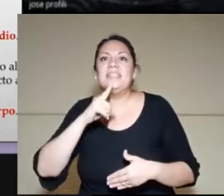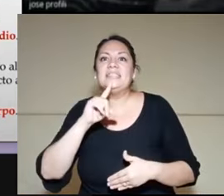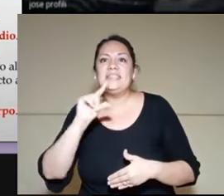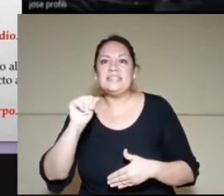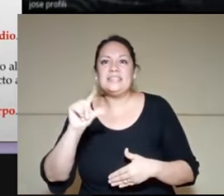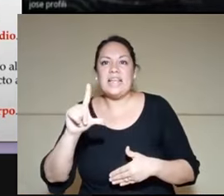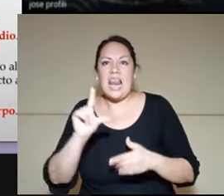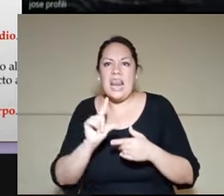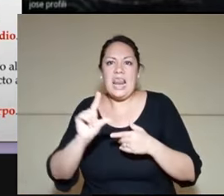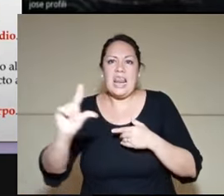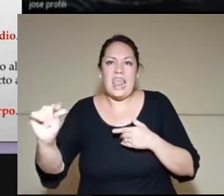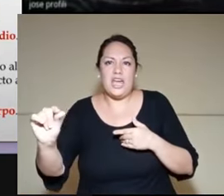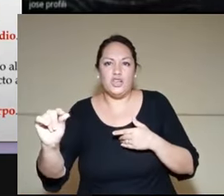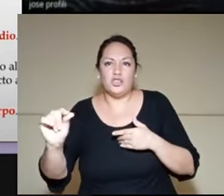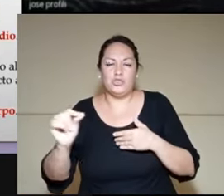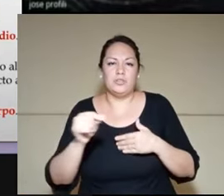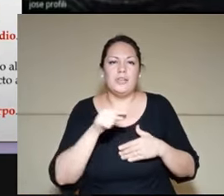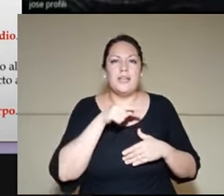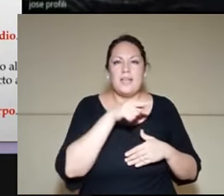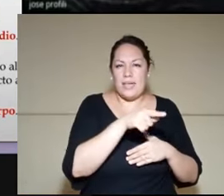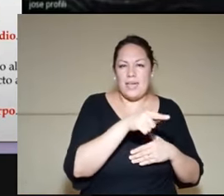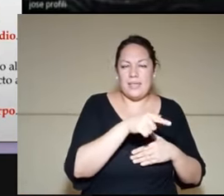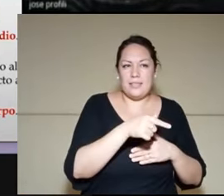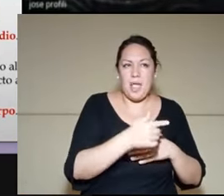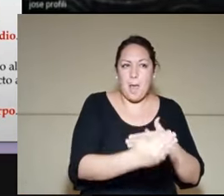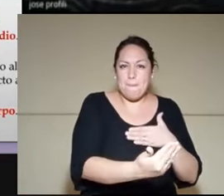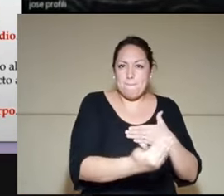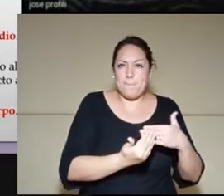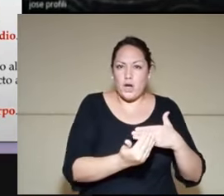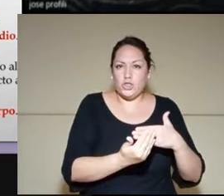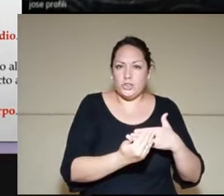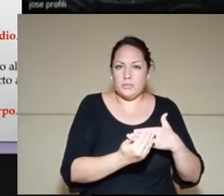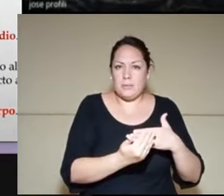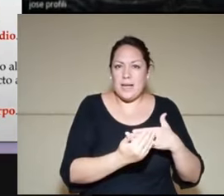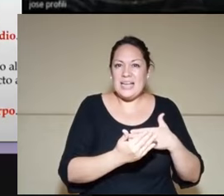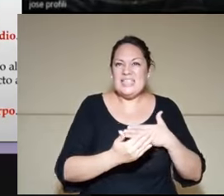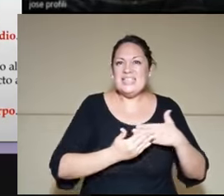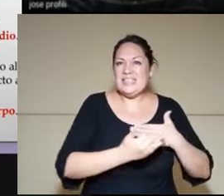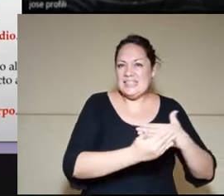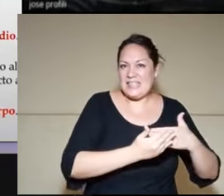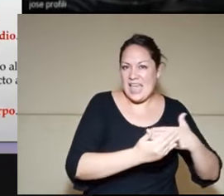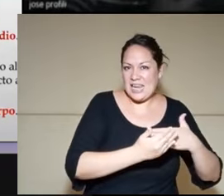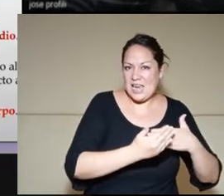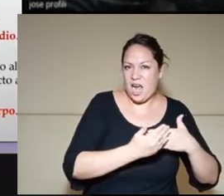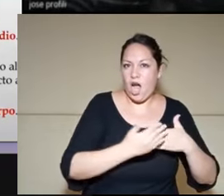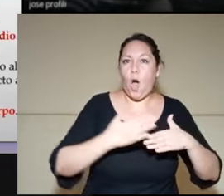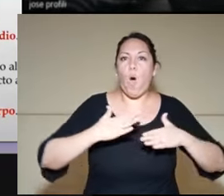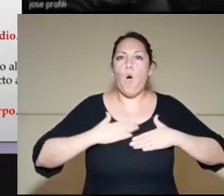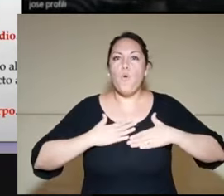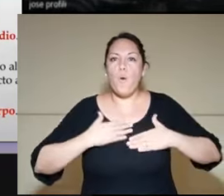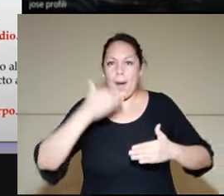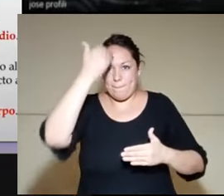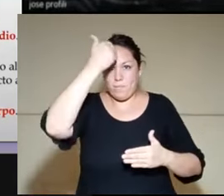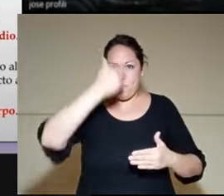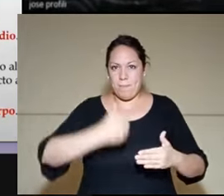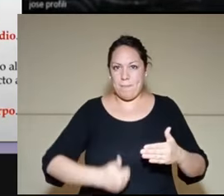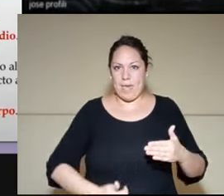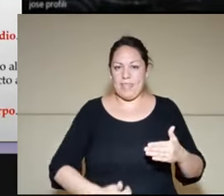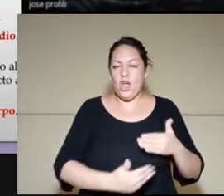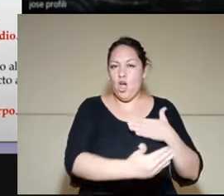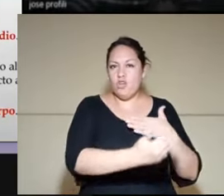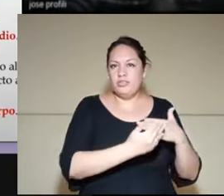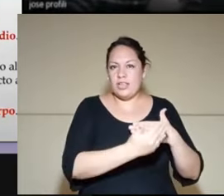distal. Proximal quiere decir que está próximo a una estructura o más cerca del centro del